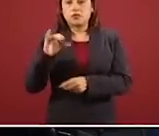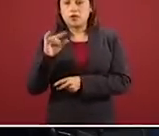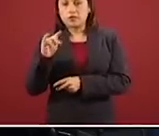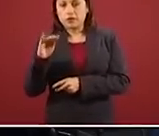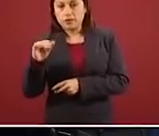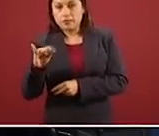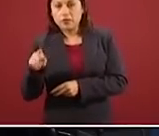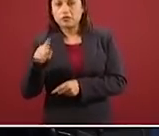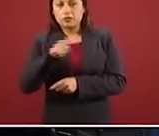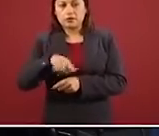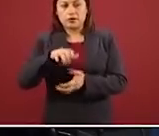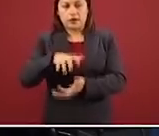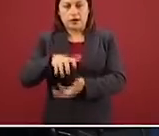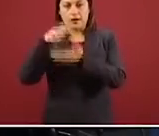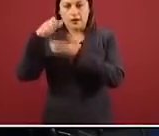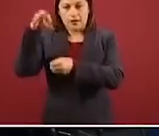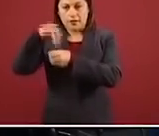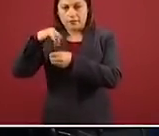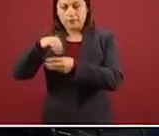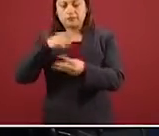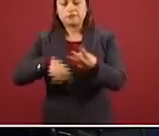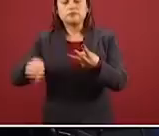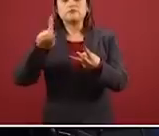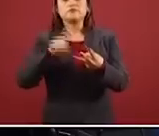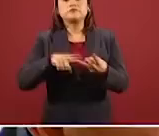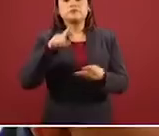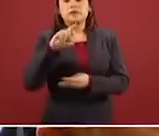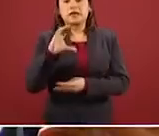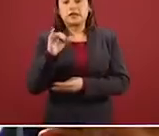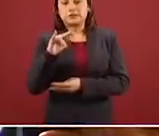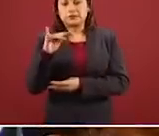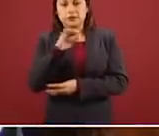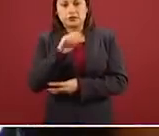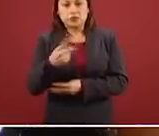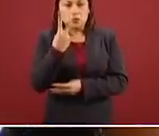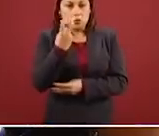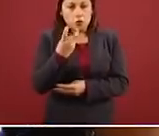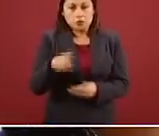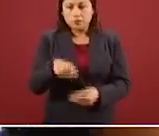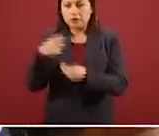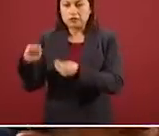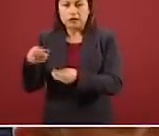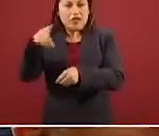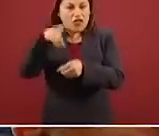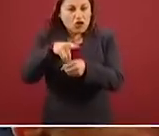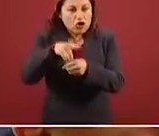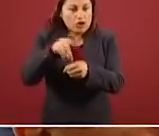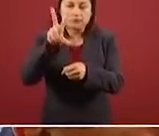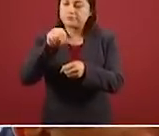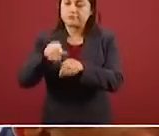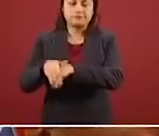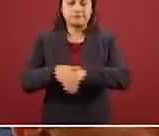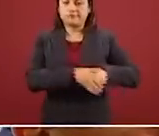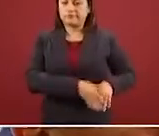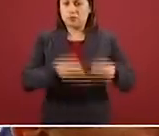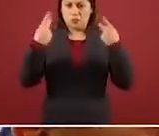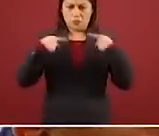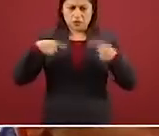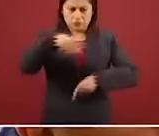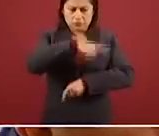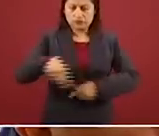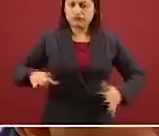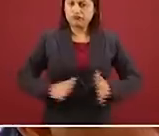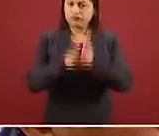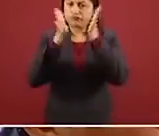Alberto Castillo dio 2 pesos, de que todos daban. Aquí no se trata de donar, sino se trata de que el pueblo invierta, que tenga